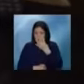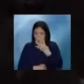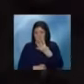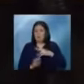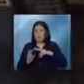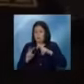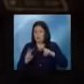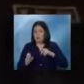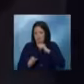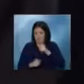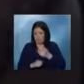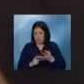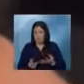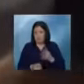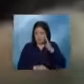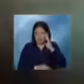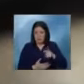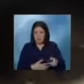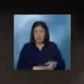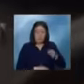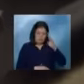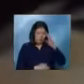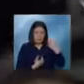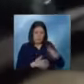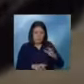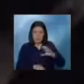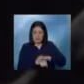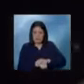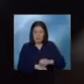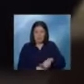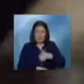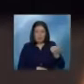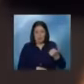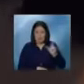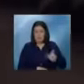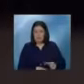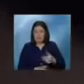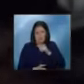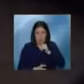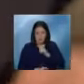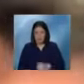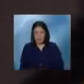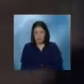investigaciones pendientes. La policía ya trabaja en capturar a su cómplice. La policía